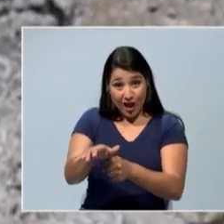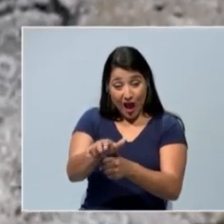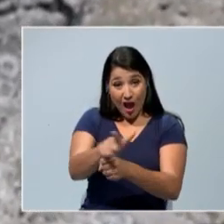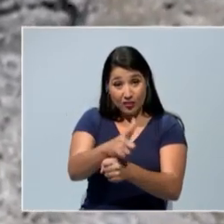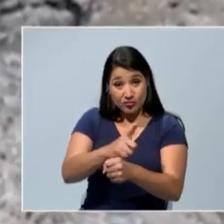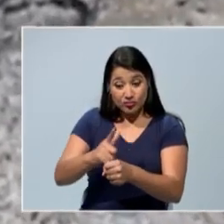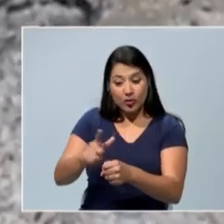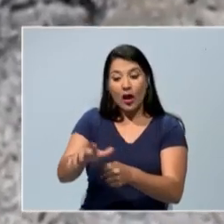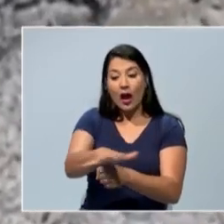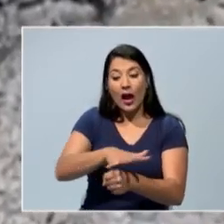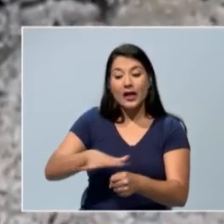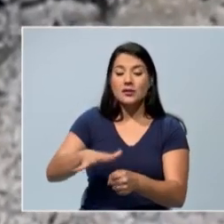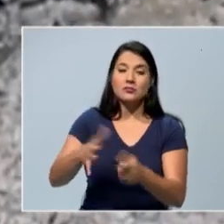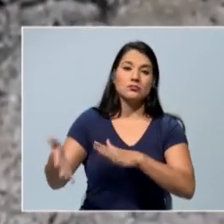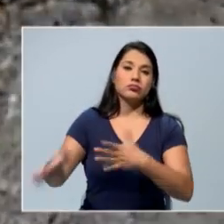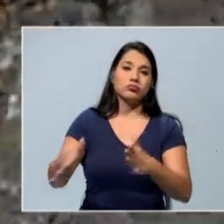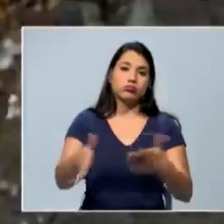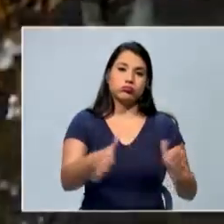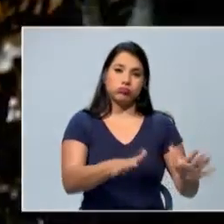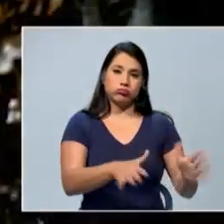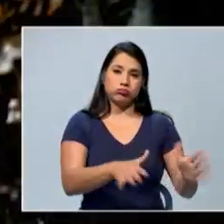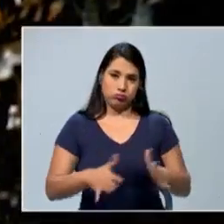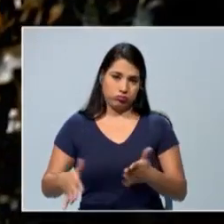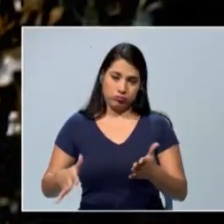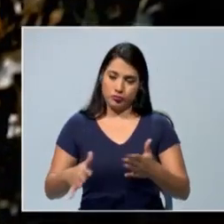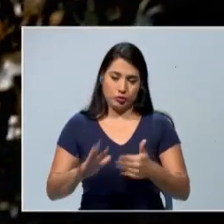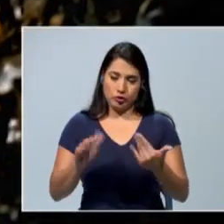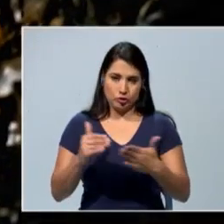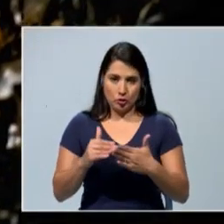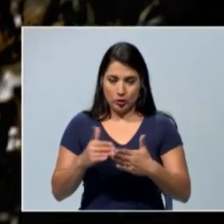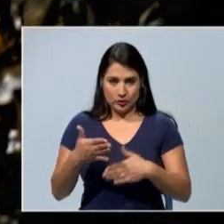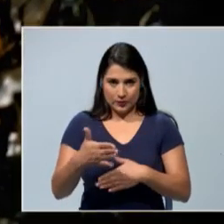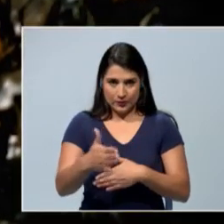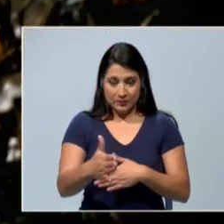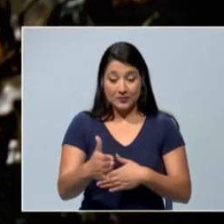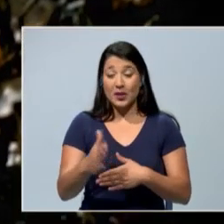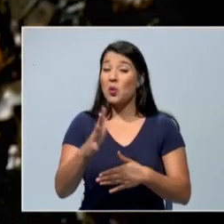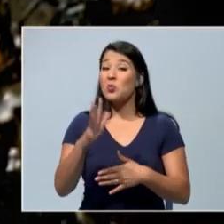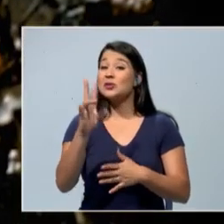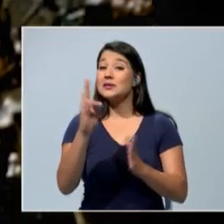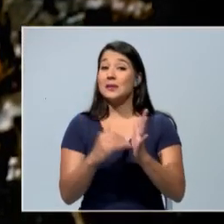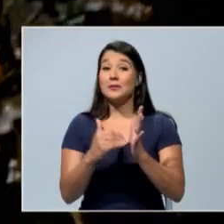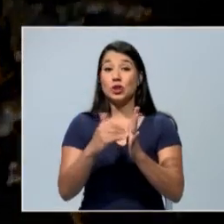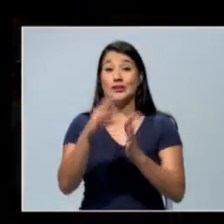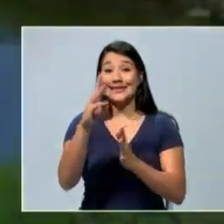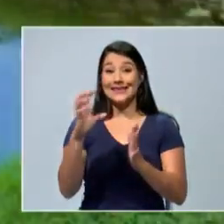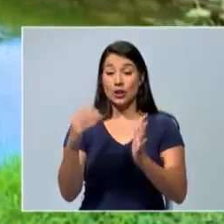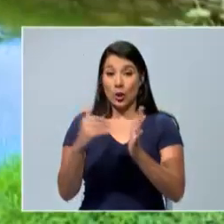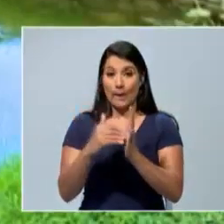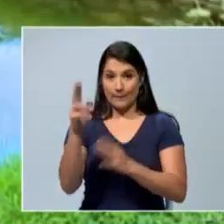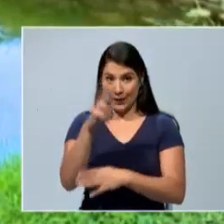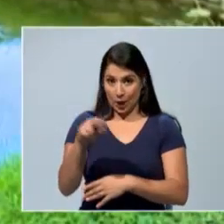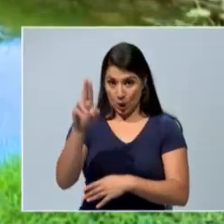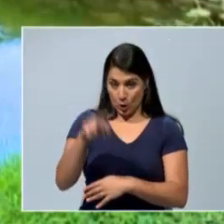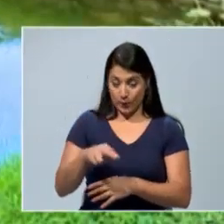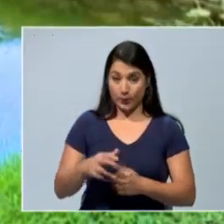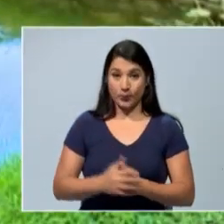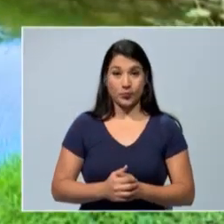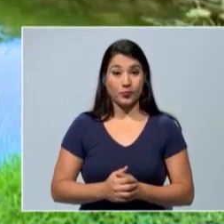el poliducto de Recope le ocasionó pérdidas que alcanzaron los 7.600.000 colones. Mi economía